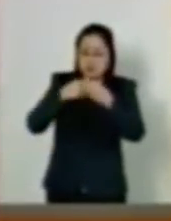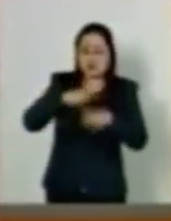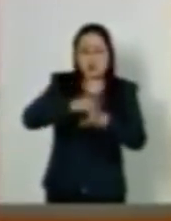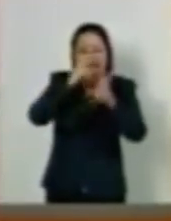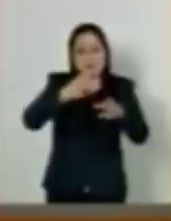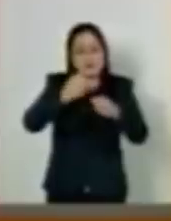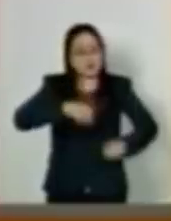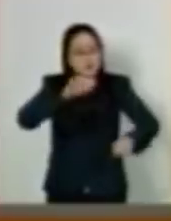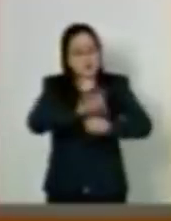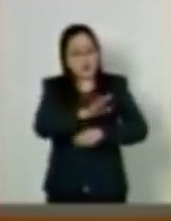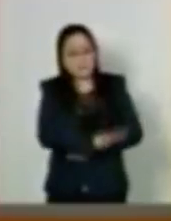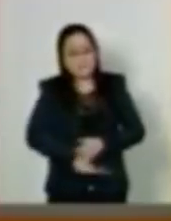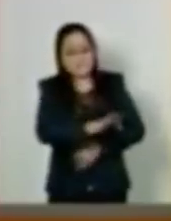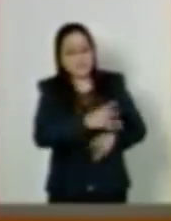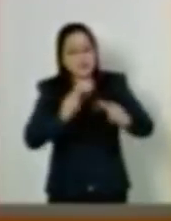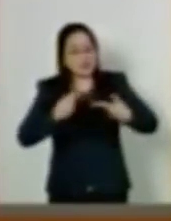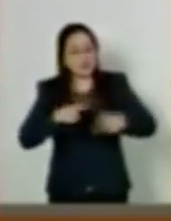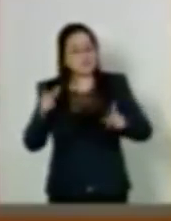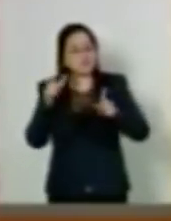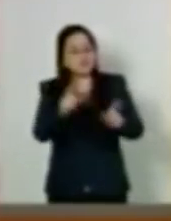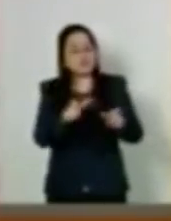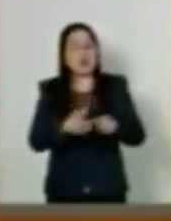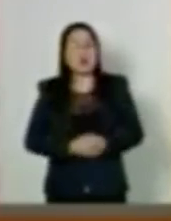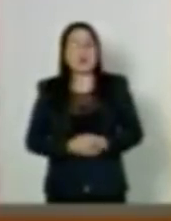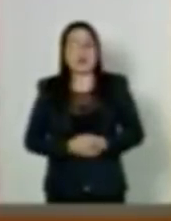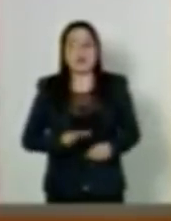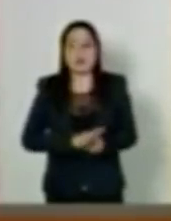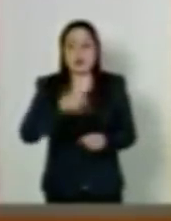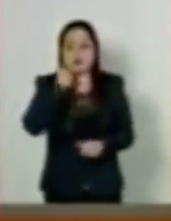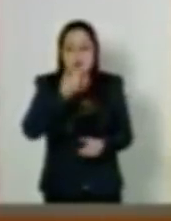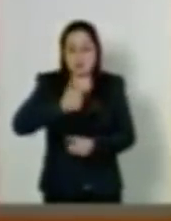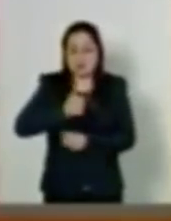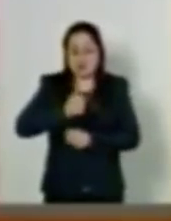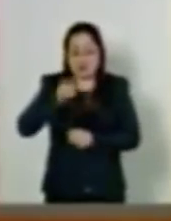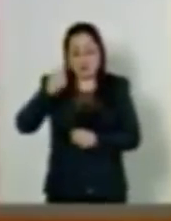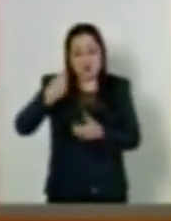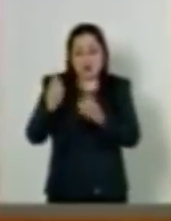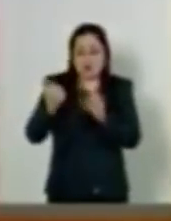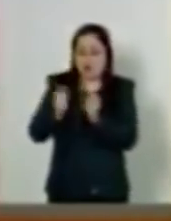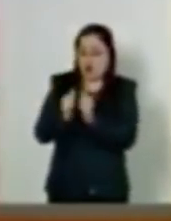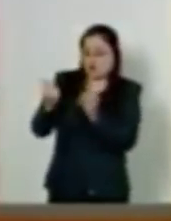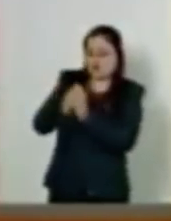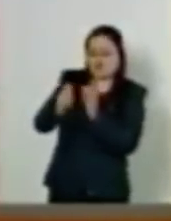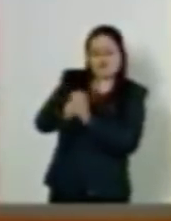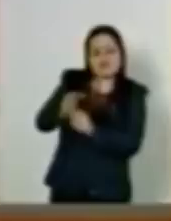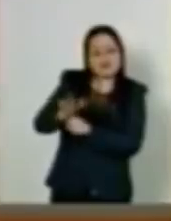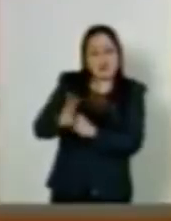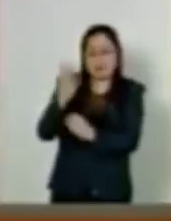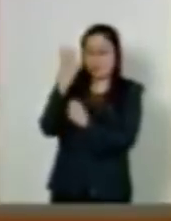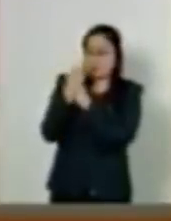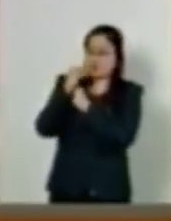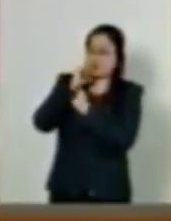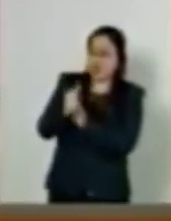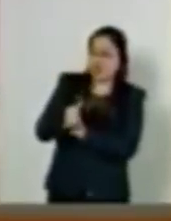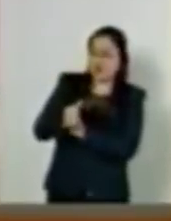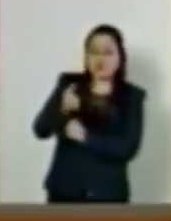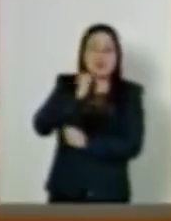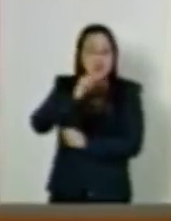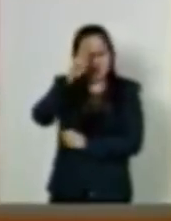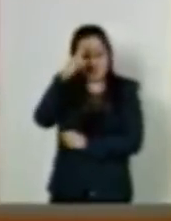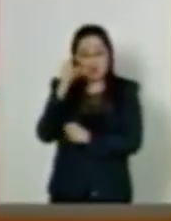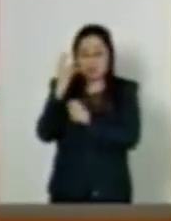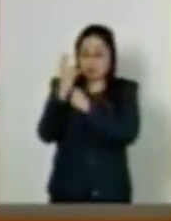de seguridad pública y solo se encamina a emplear las Fuerzas Armadas discrecionalmente y sin autorización del Senado.